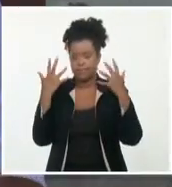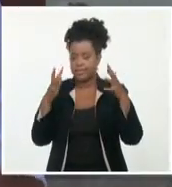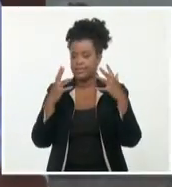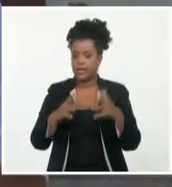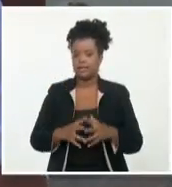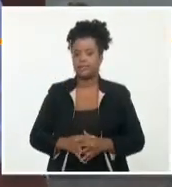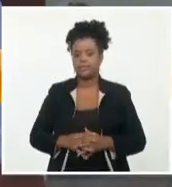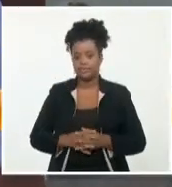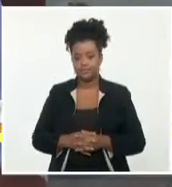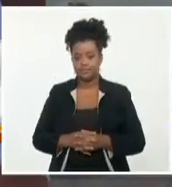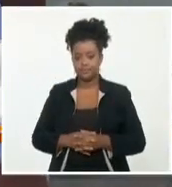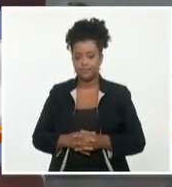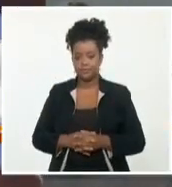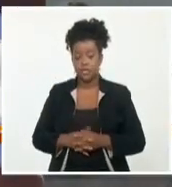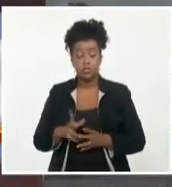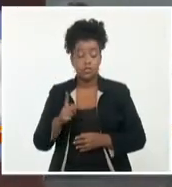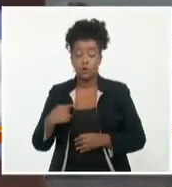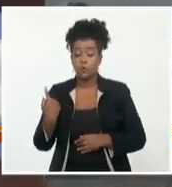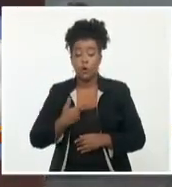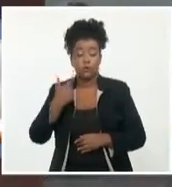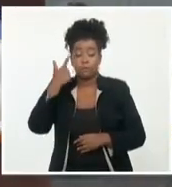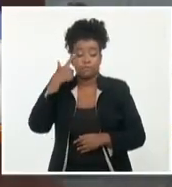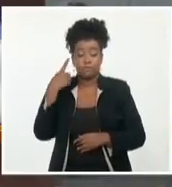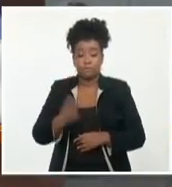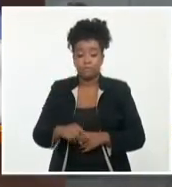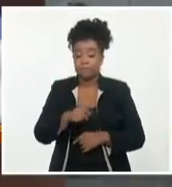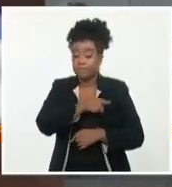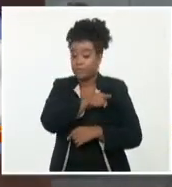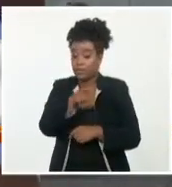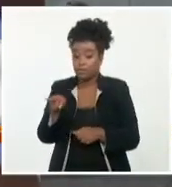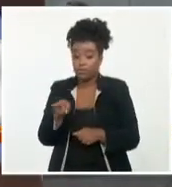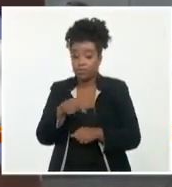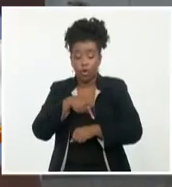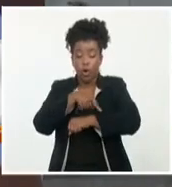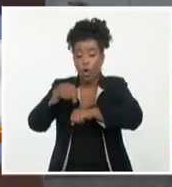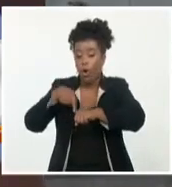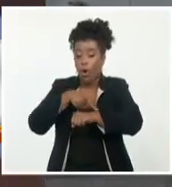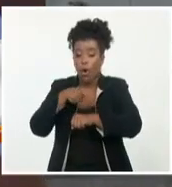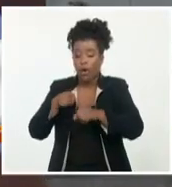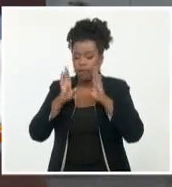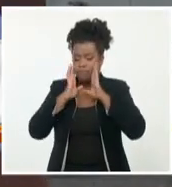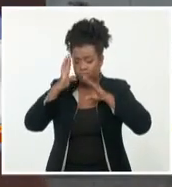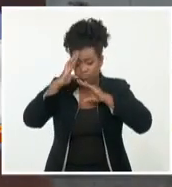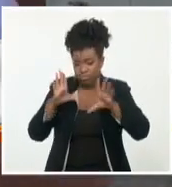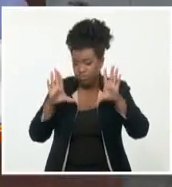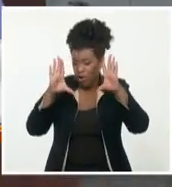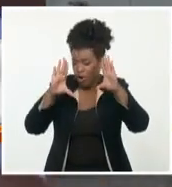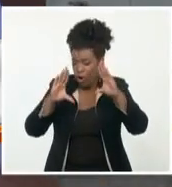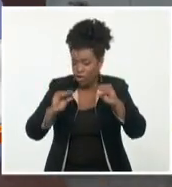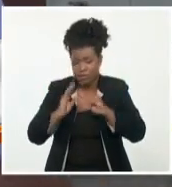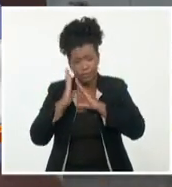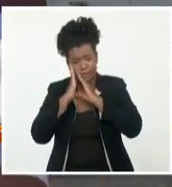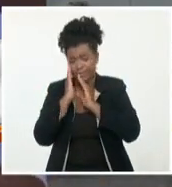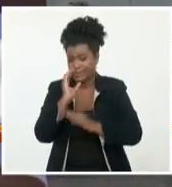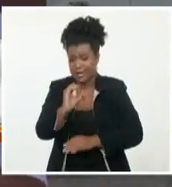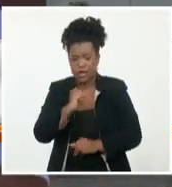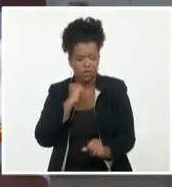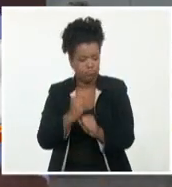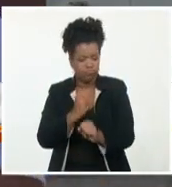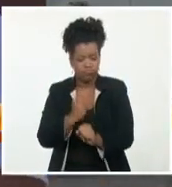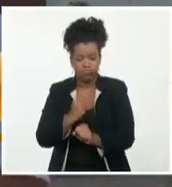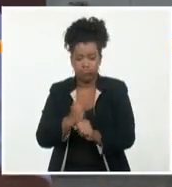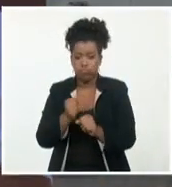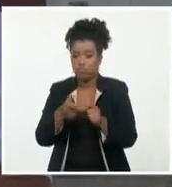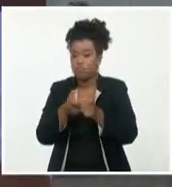de imaginar las horas de desvelo de la máxima dirección de la revolución, del Consejo de Defensa